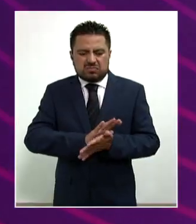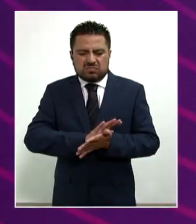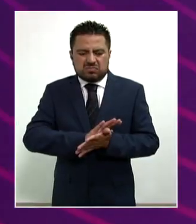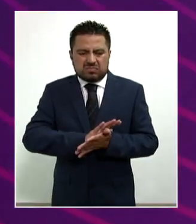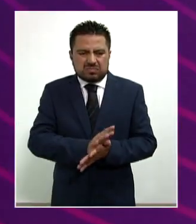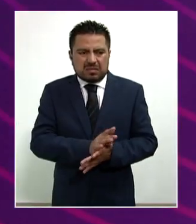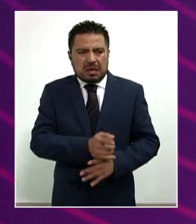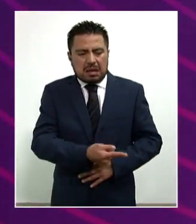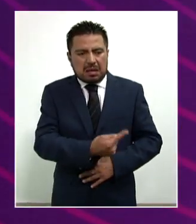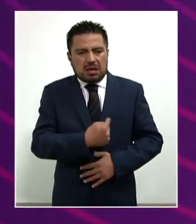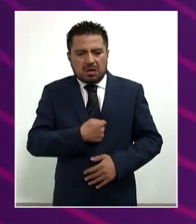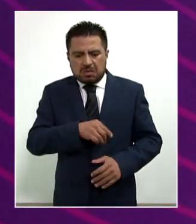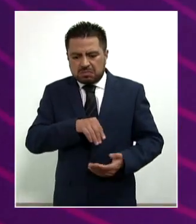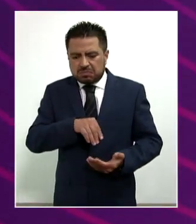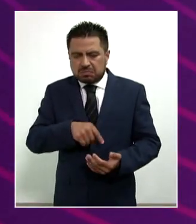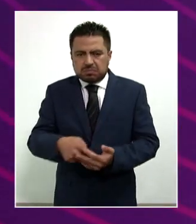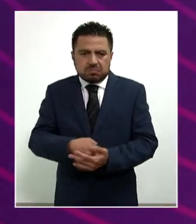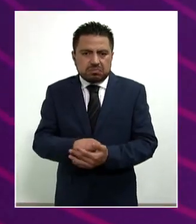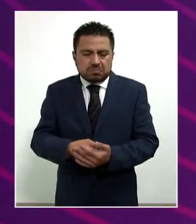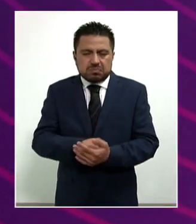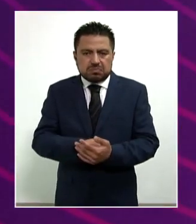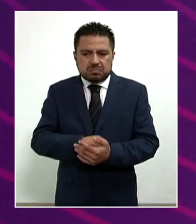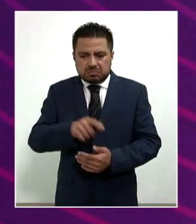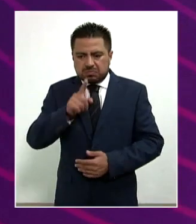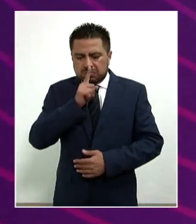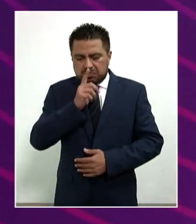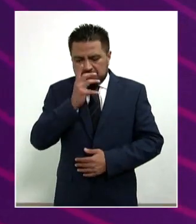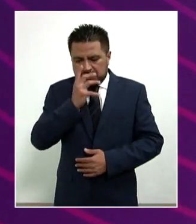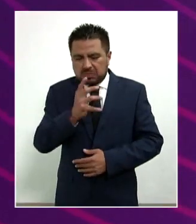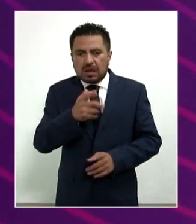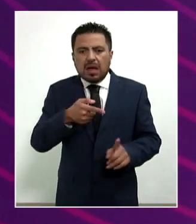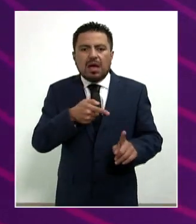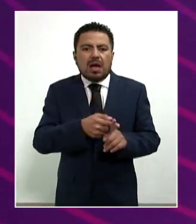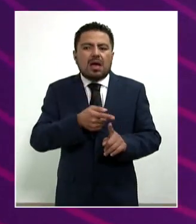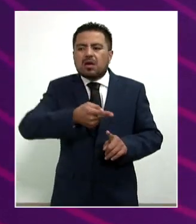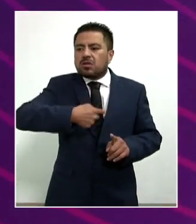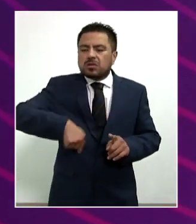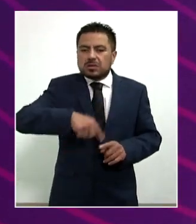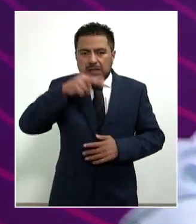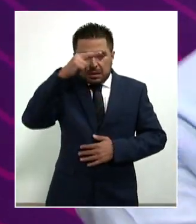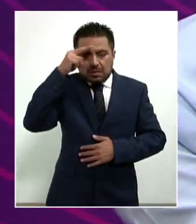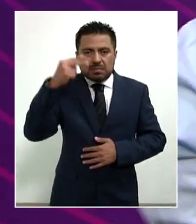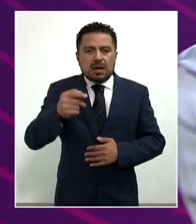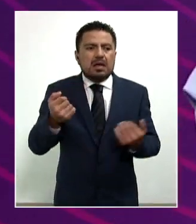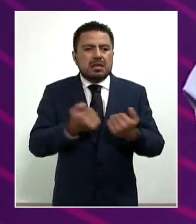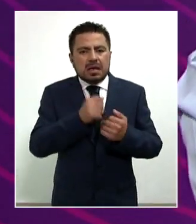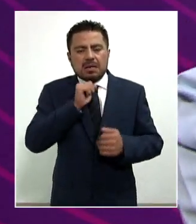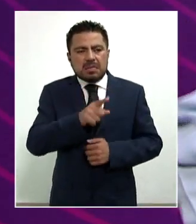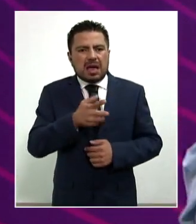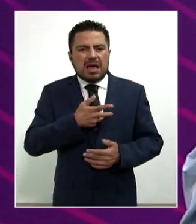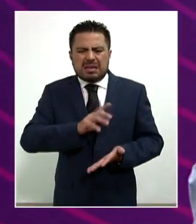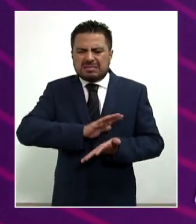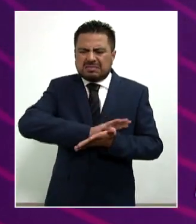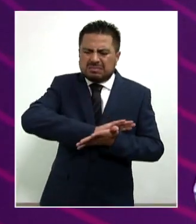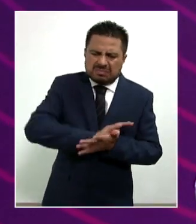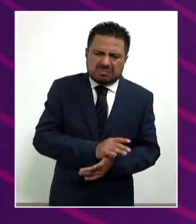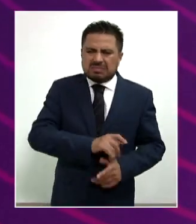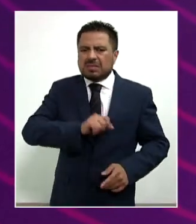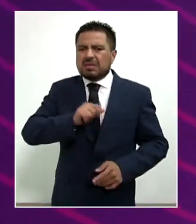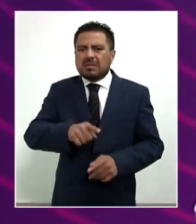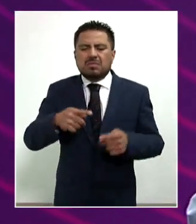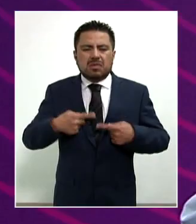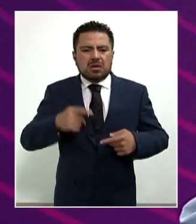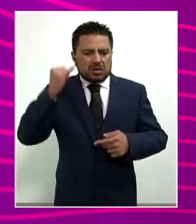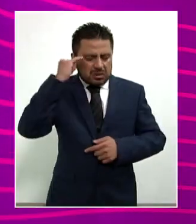racismo oculto, bastante vergonzante, pero que nosotros en México tenemos también mucho desprecio por la